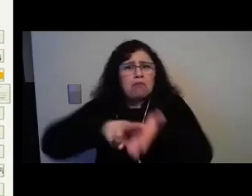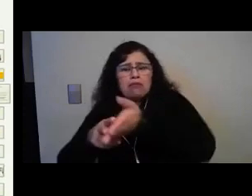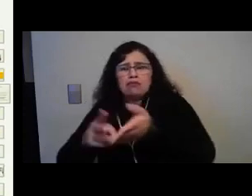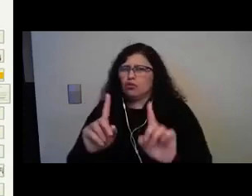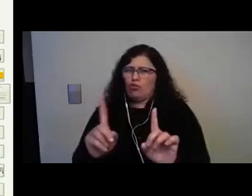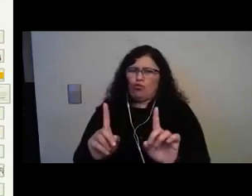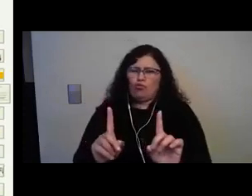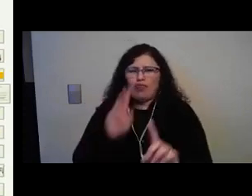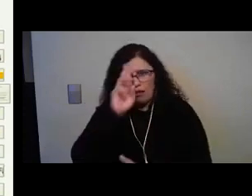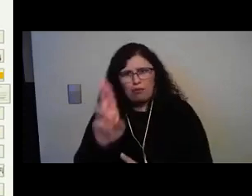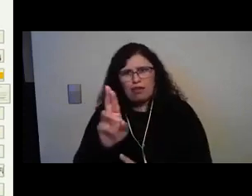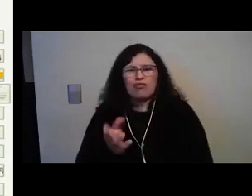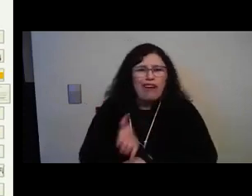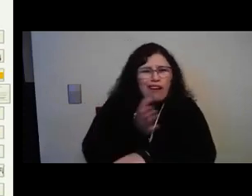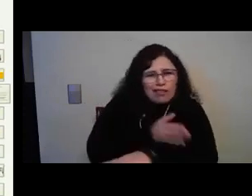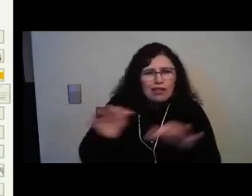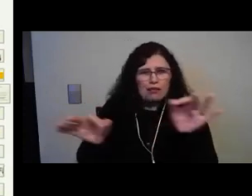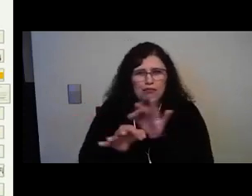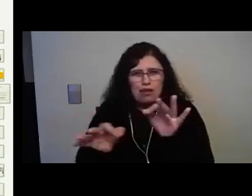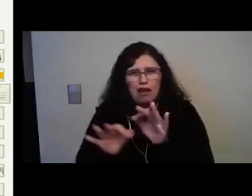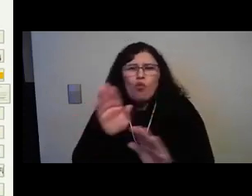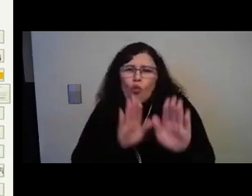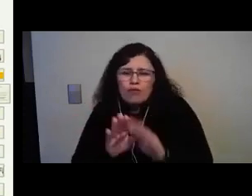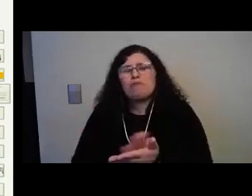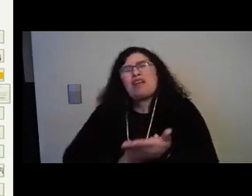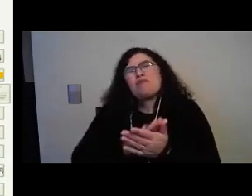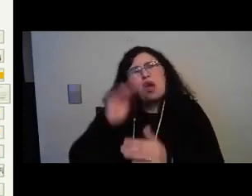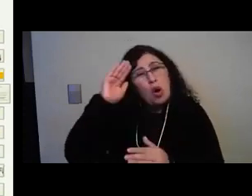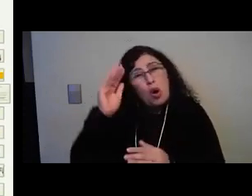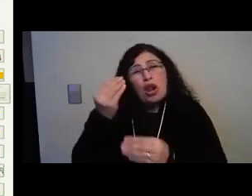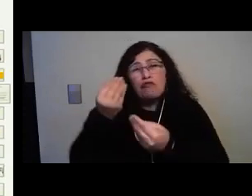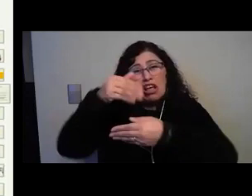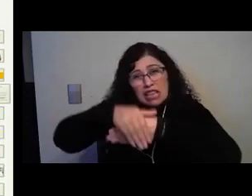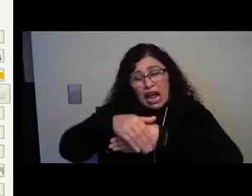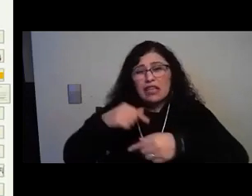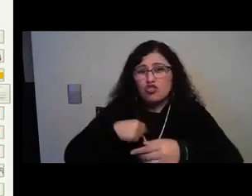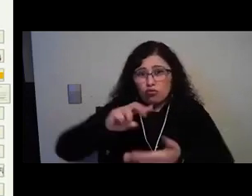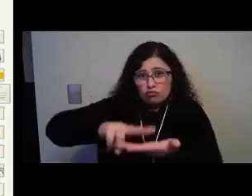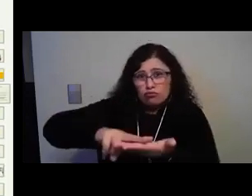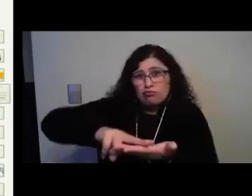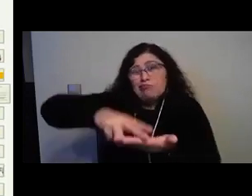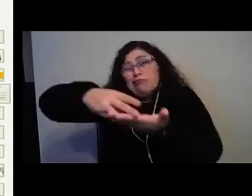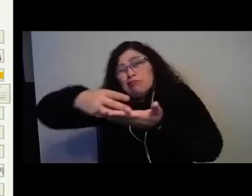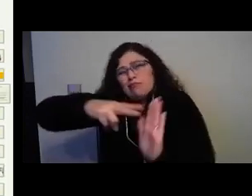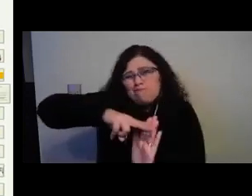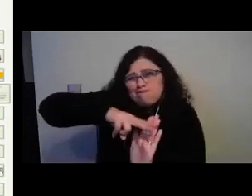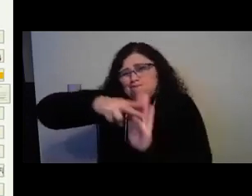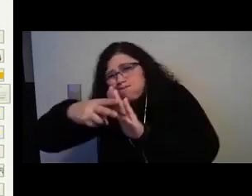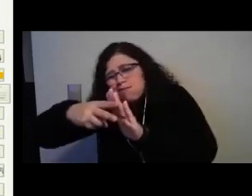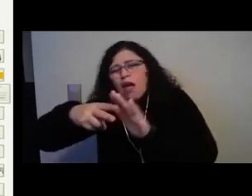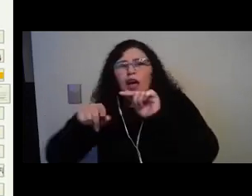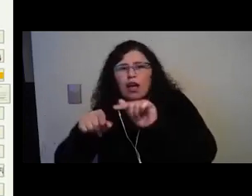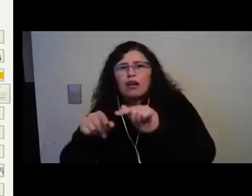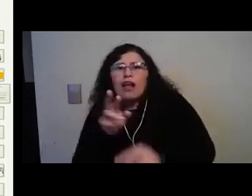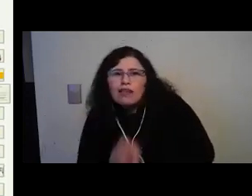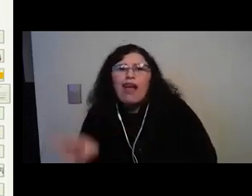va a ayudar bastante. Usted le va a decir, hola, buenas tardes, la voy a girar, ¿ya? Y le va a decir fuerte y le va a repetir el comando